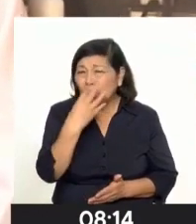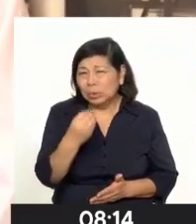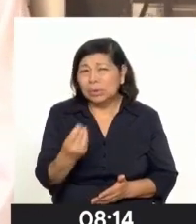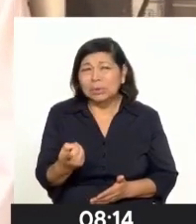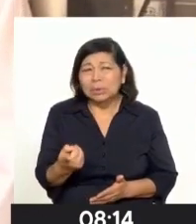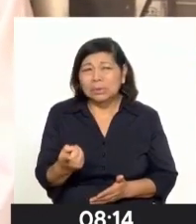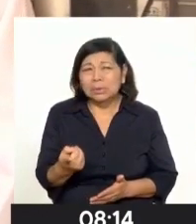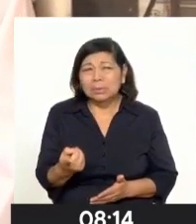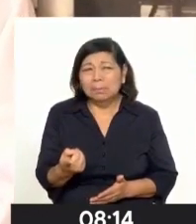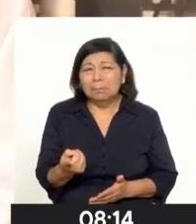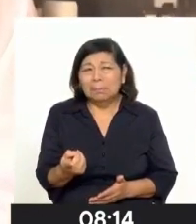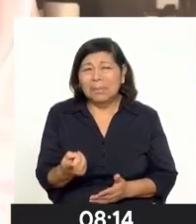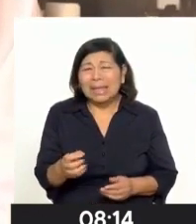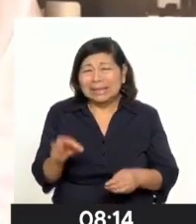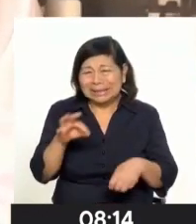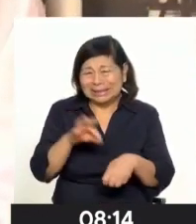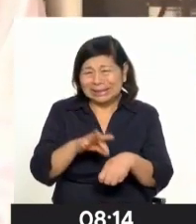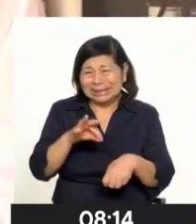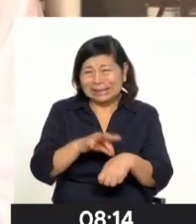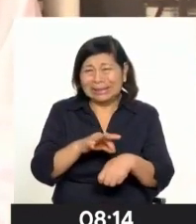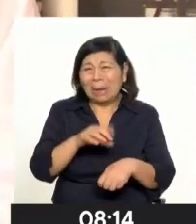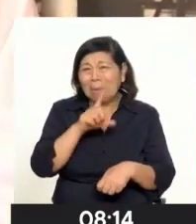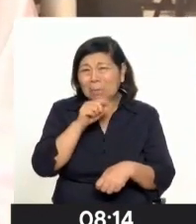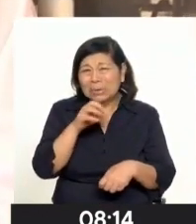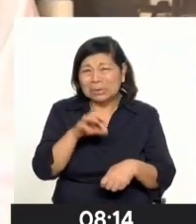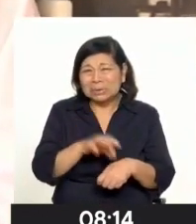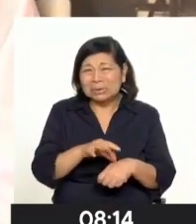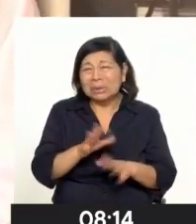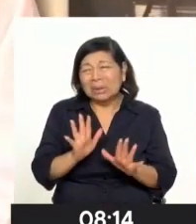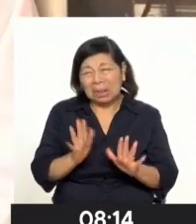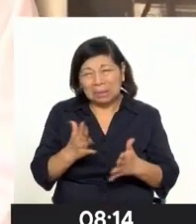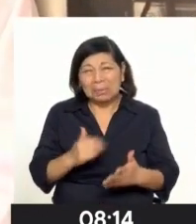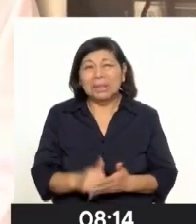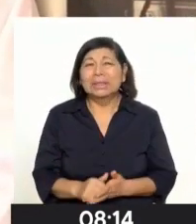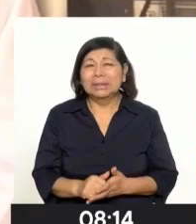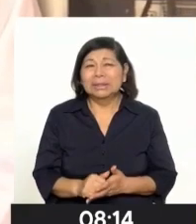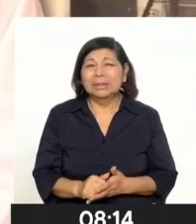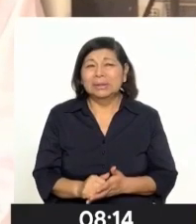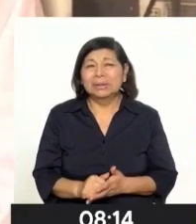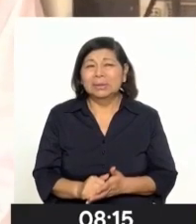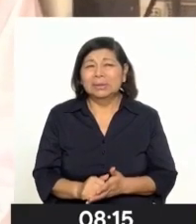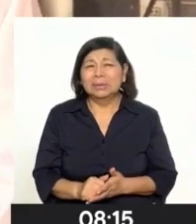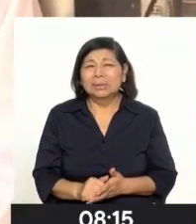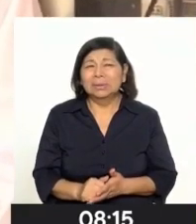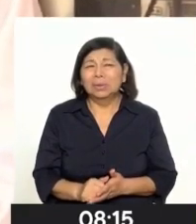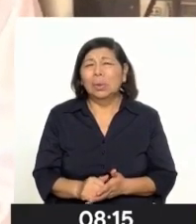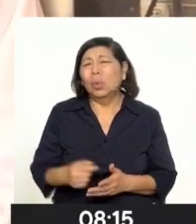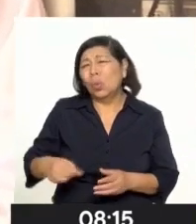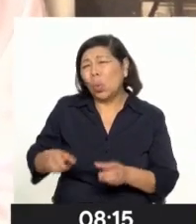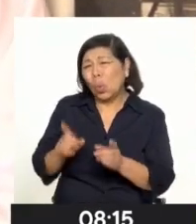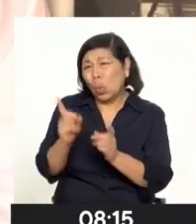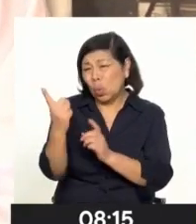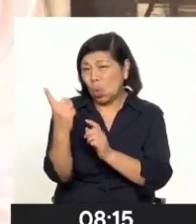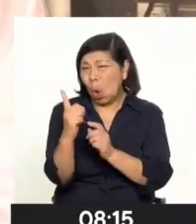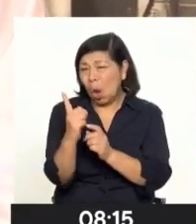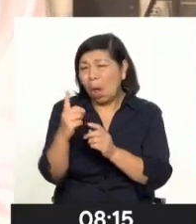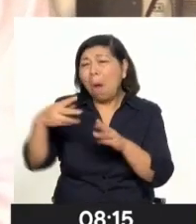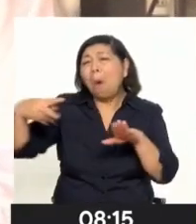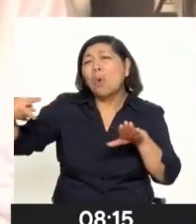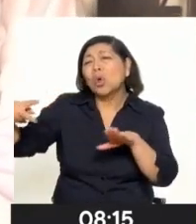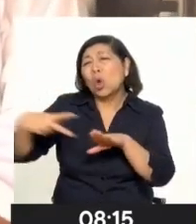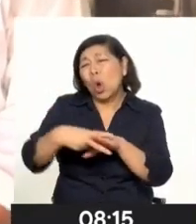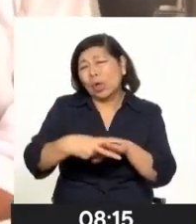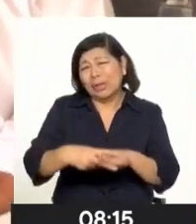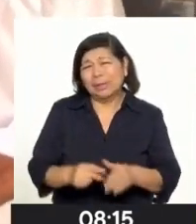ha tenido ectoparásitos o sea pulgas de aves de pollos ha estado cerca naranja y también le han amputado la punta de la cola es lamentable eso